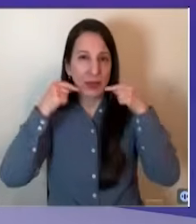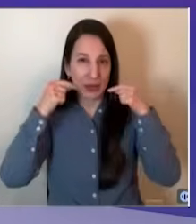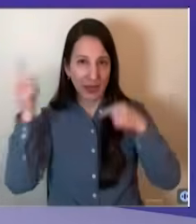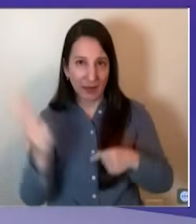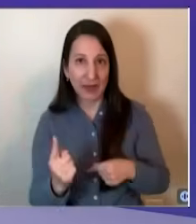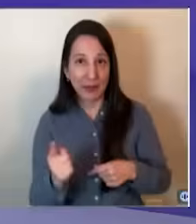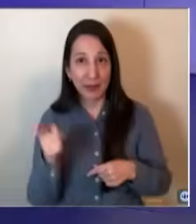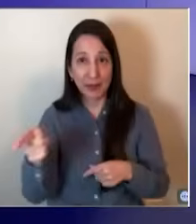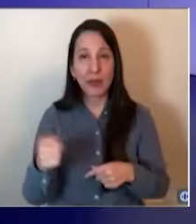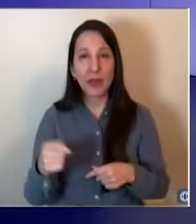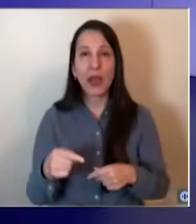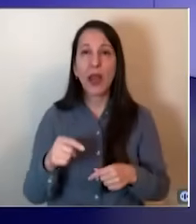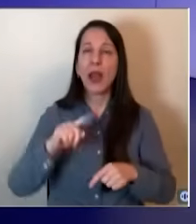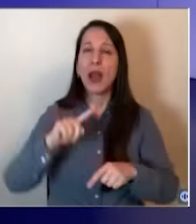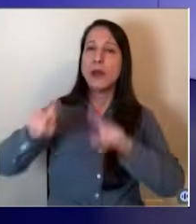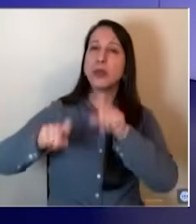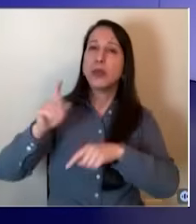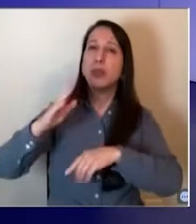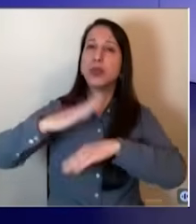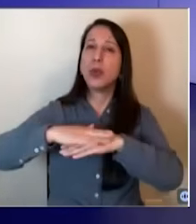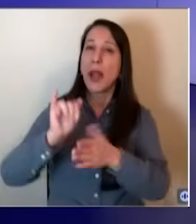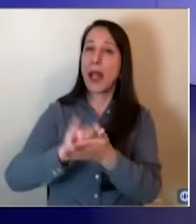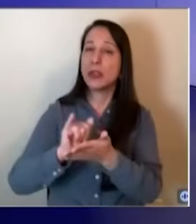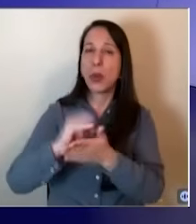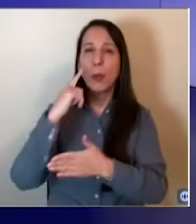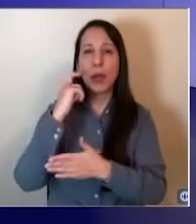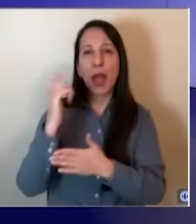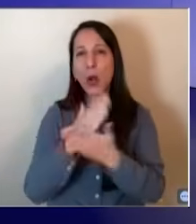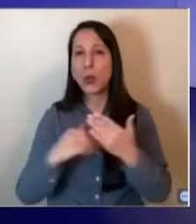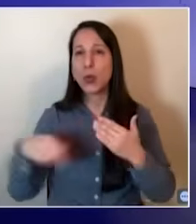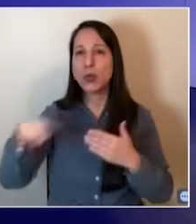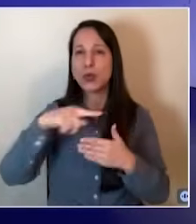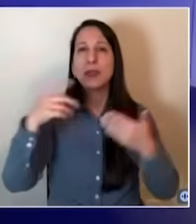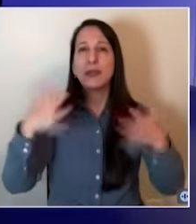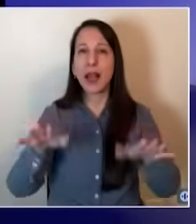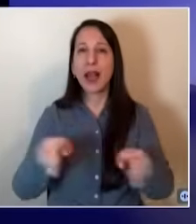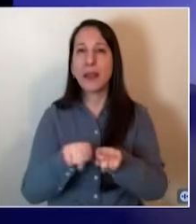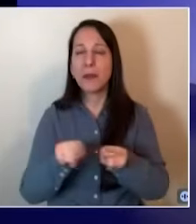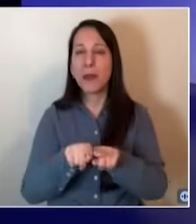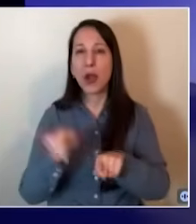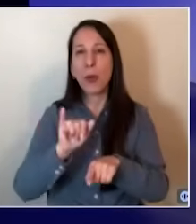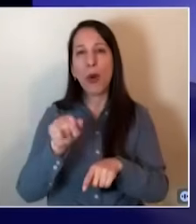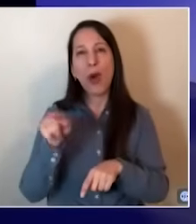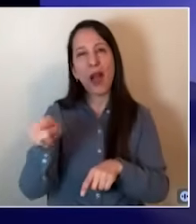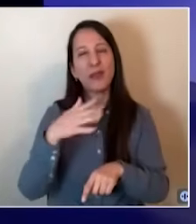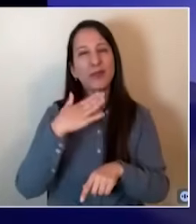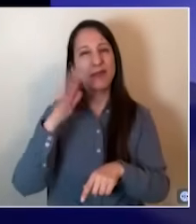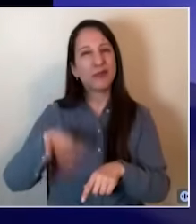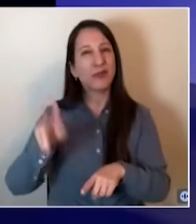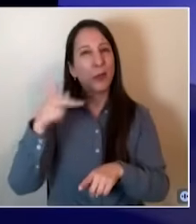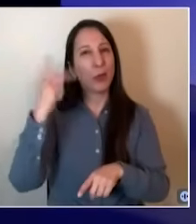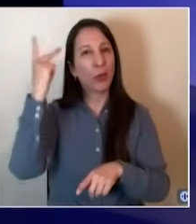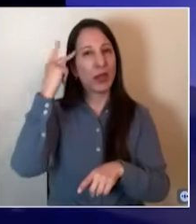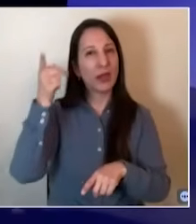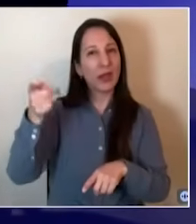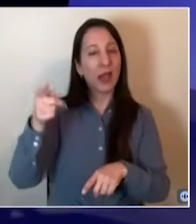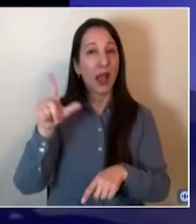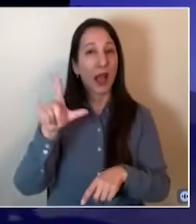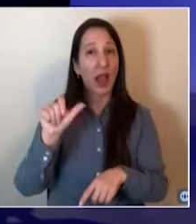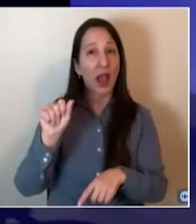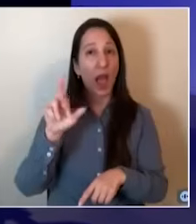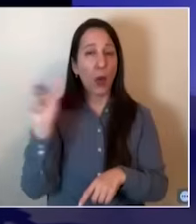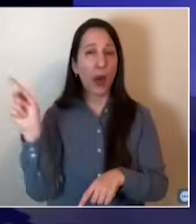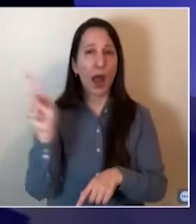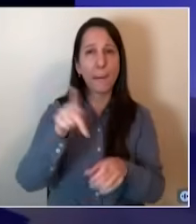le consultó sobre esto porque algunos también llaman como beligerancia política el hecho que doña Laura esté participando de